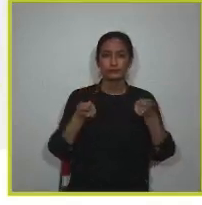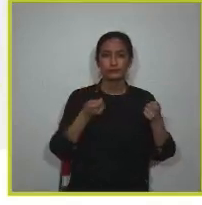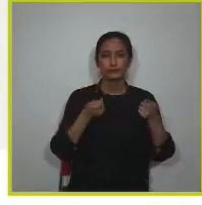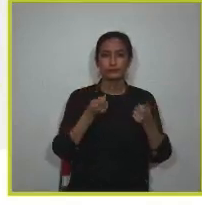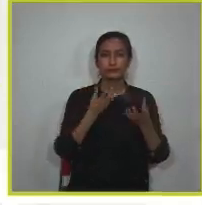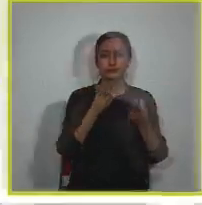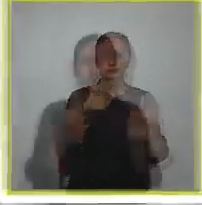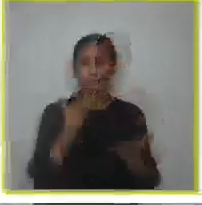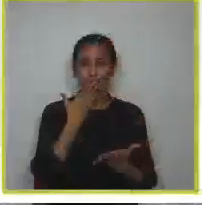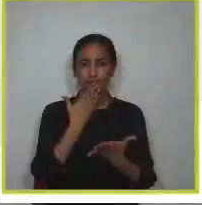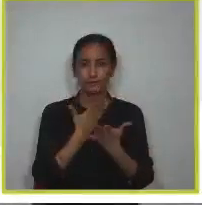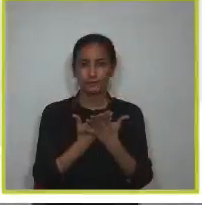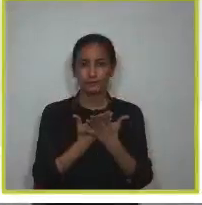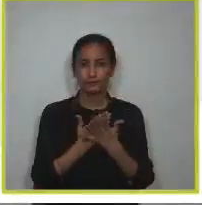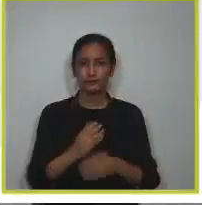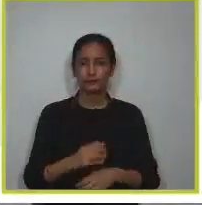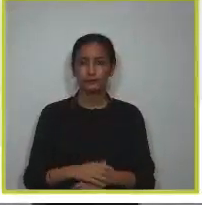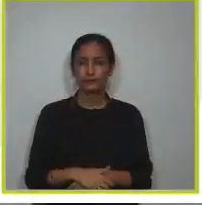Muchas gracias